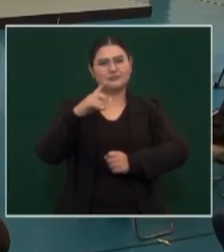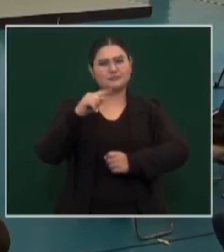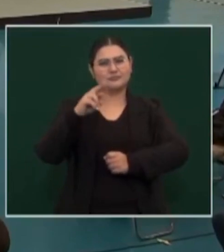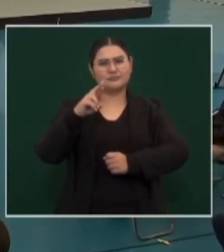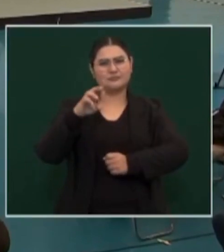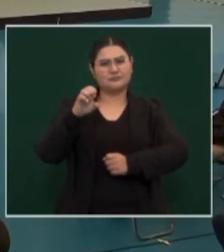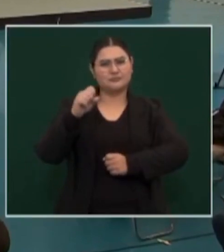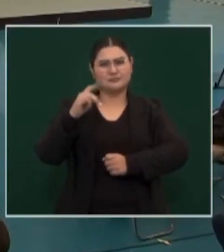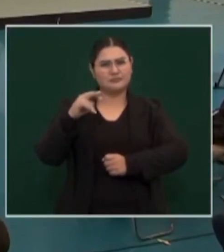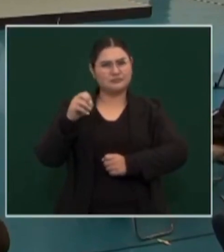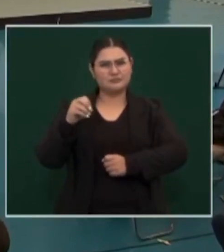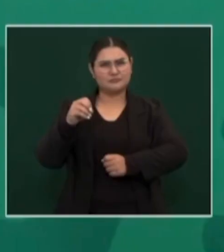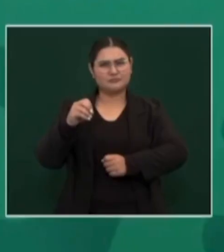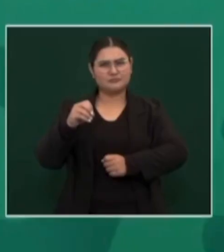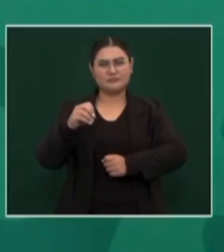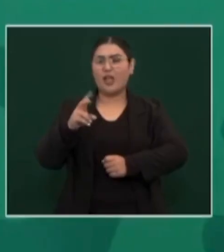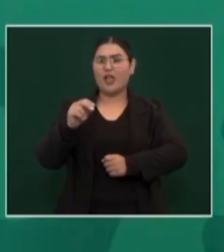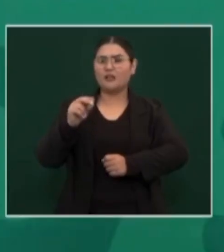Claro que sí.